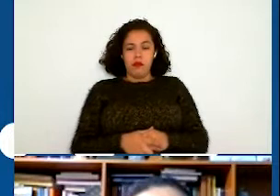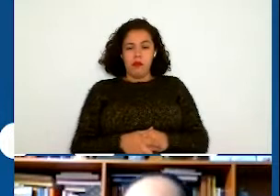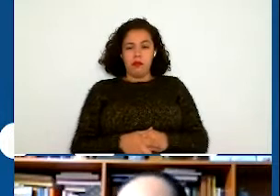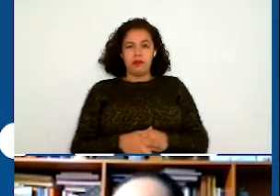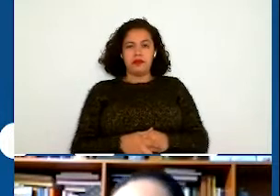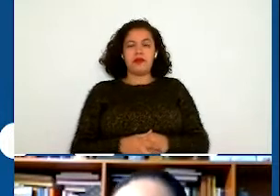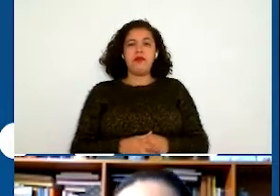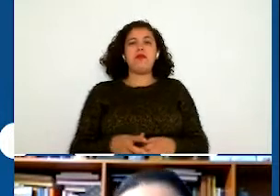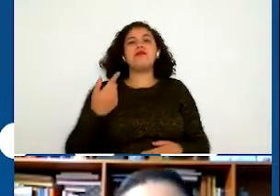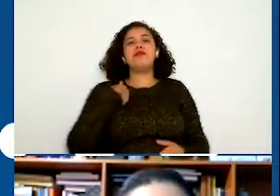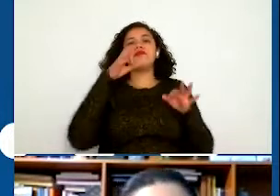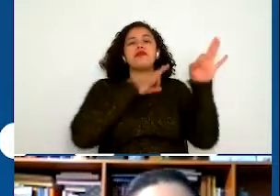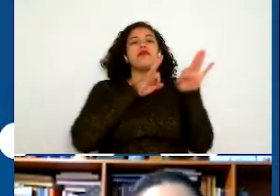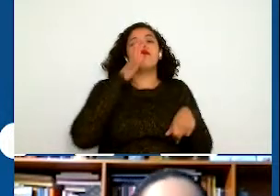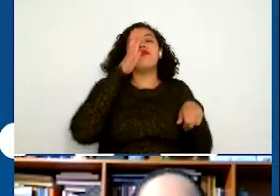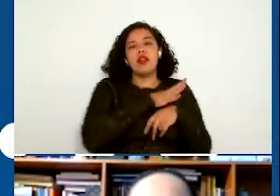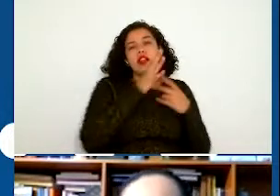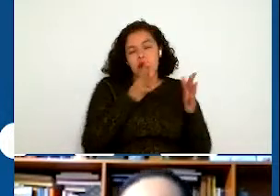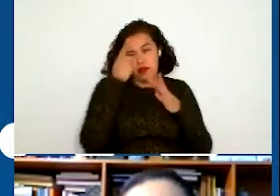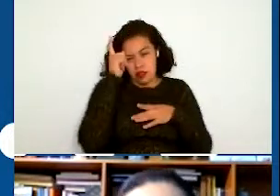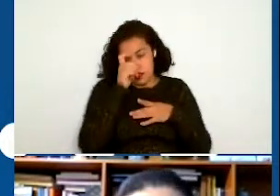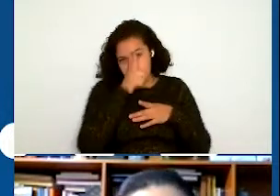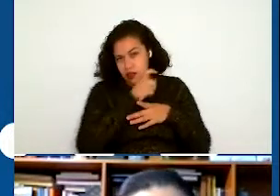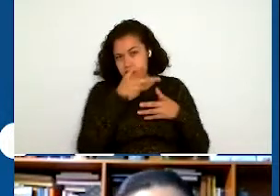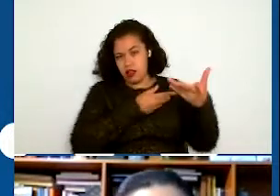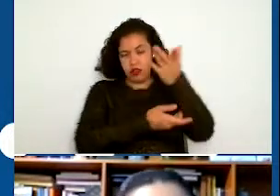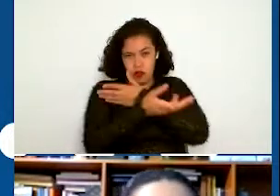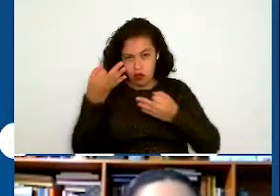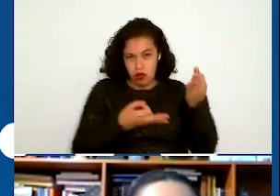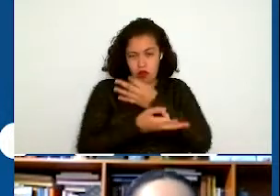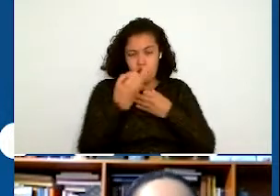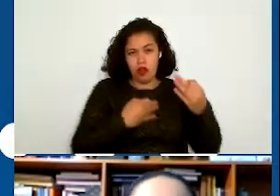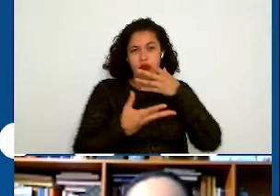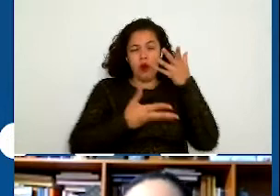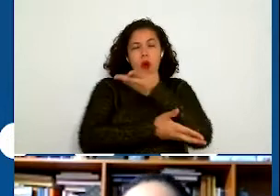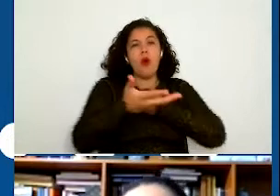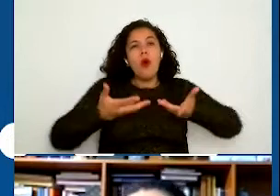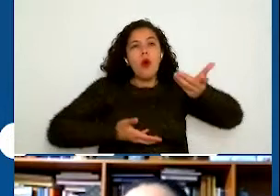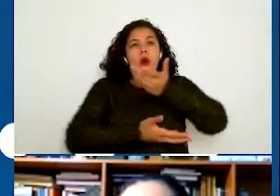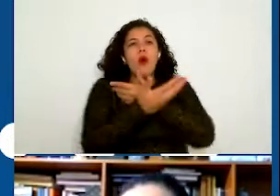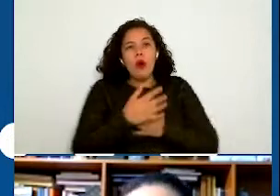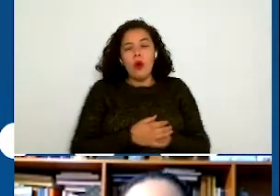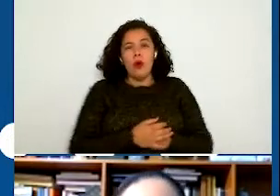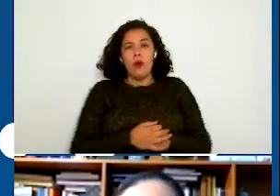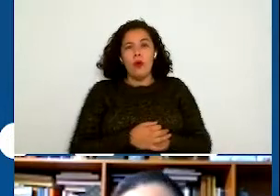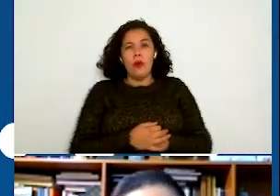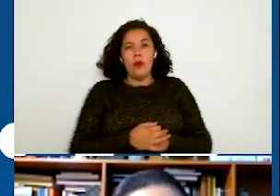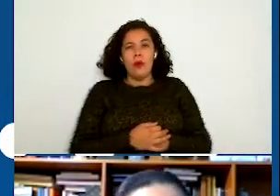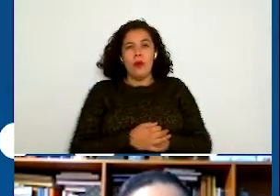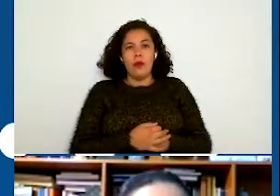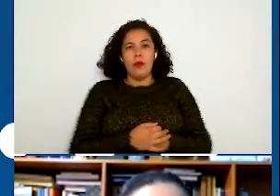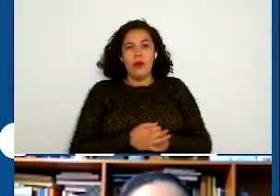ese trabajo más transdisciplinario, esa cooperación entre todos, entre todas, no voy a poder generar